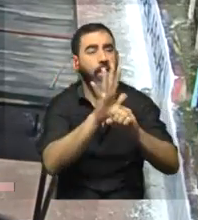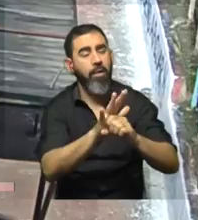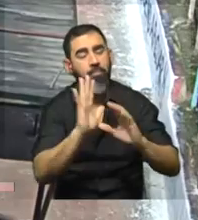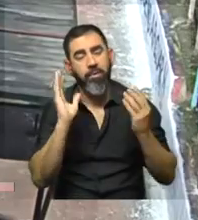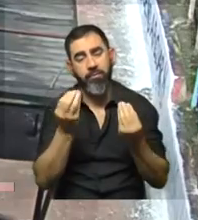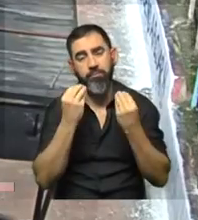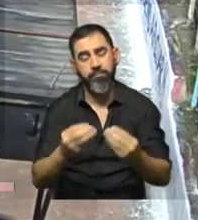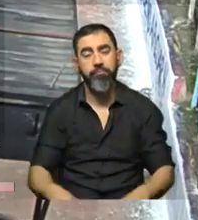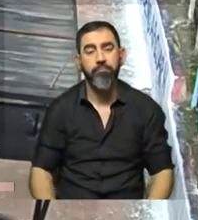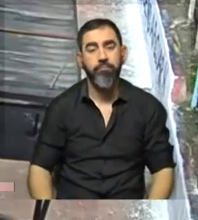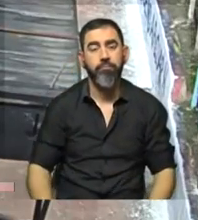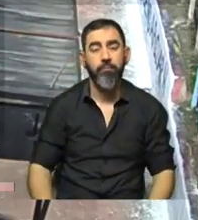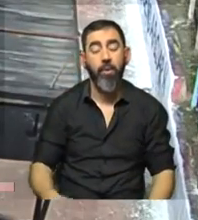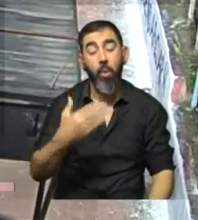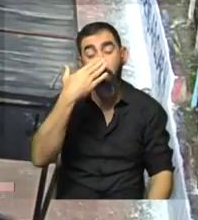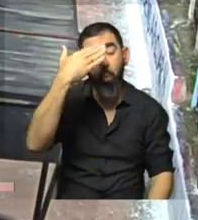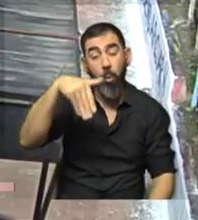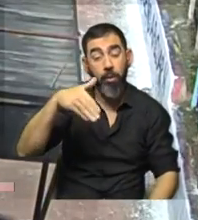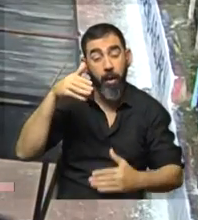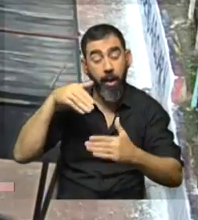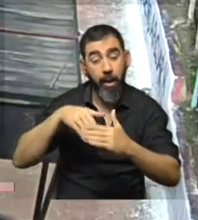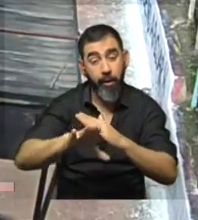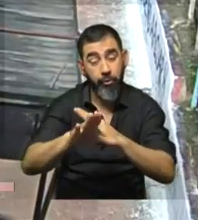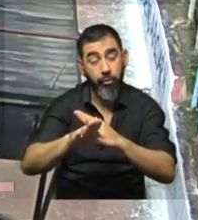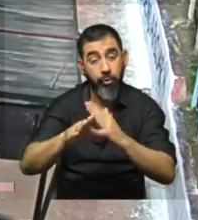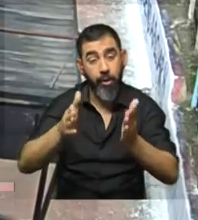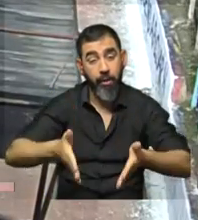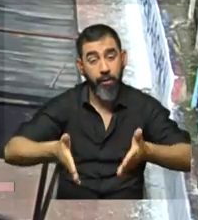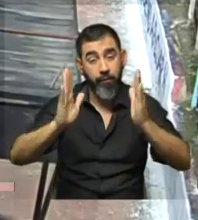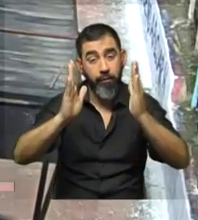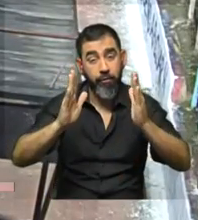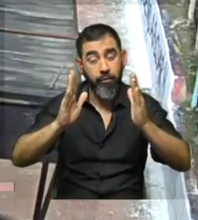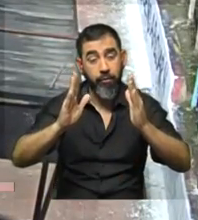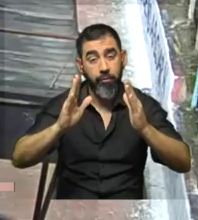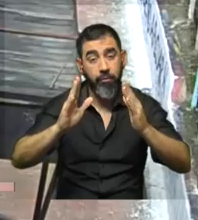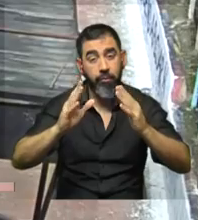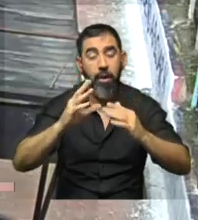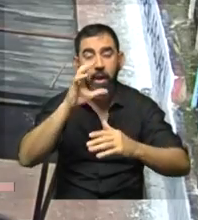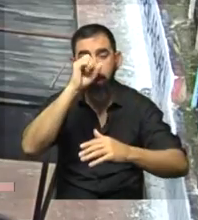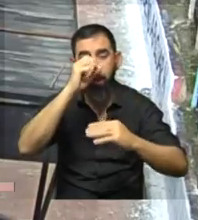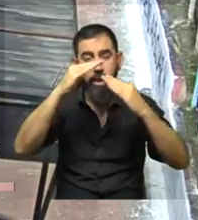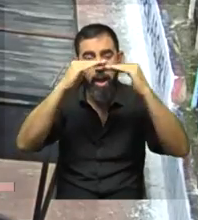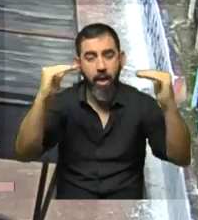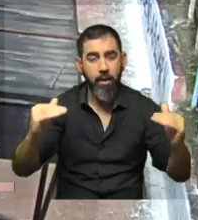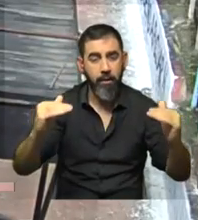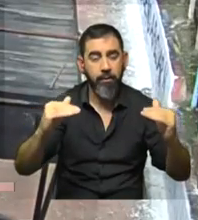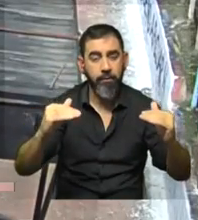zona emblemática. La última vez que entré a ese edificio que vemos ahí, que tiene las tajitas naranjas, ¿no? Para el que no lo ubica.